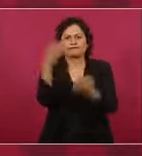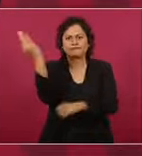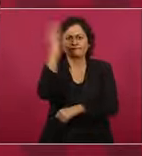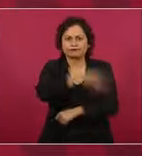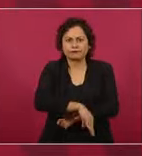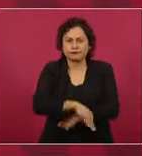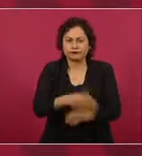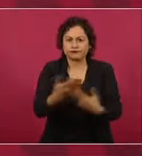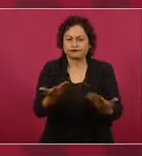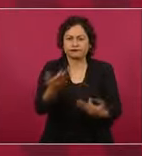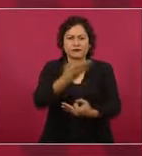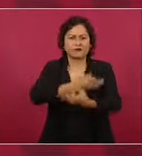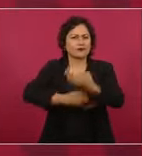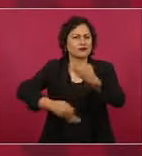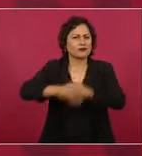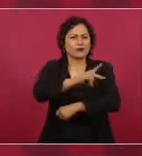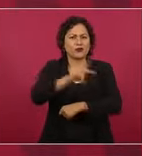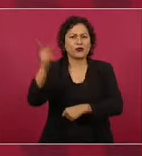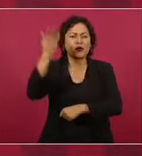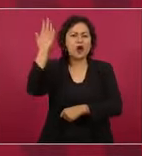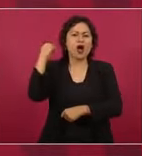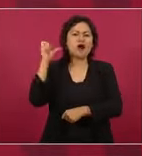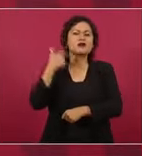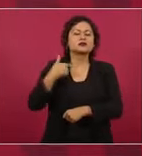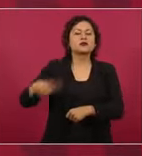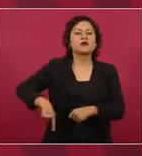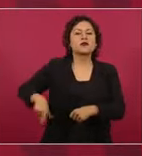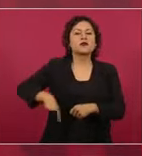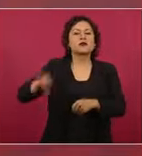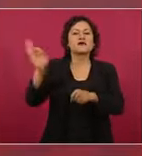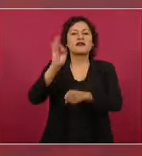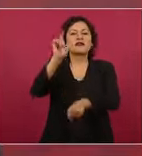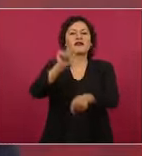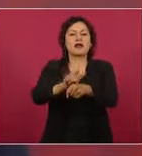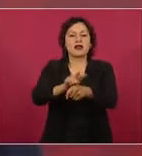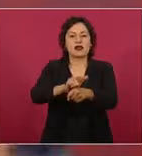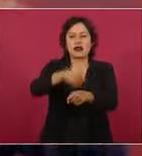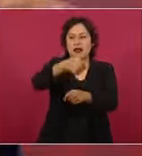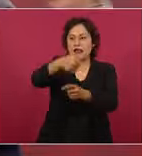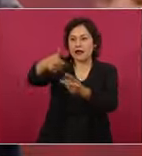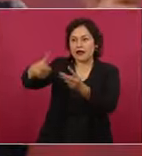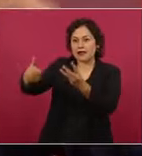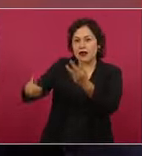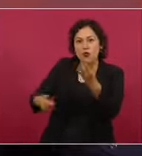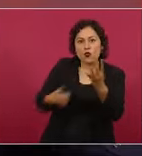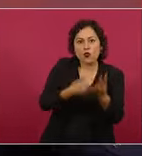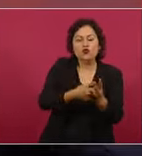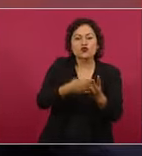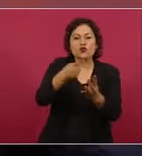cada secretario tenía encargado un estado. Ahí están las